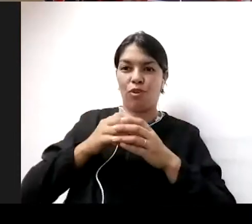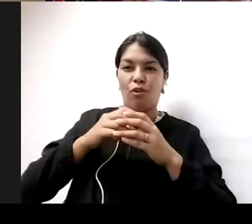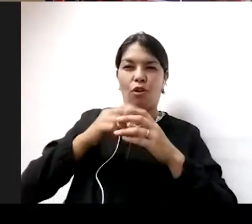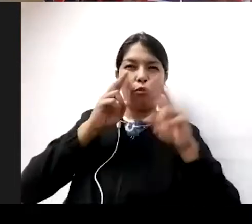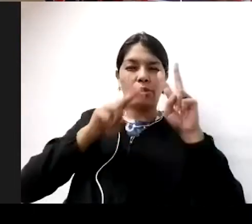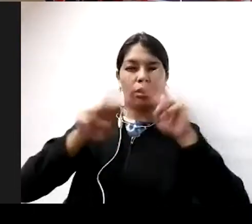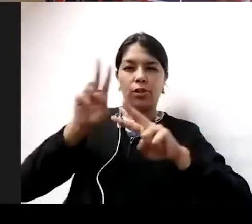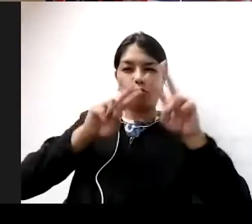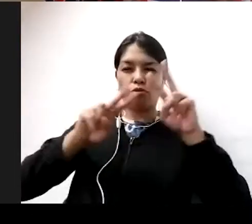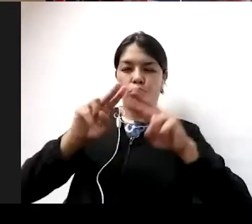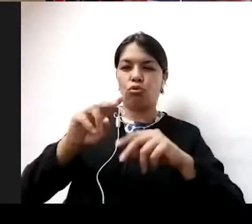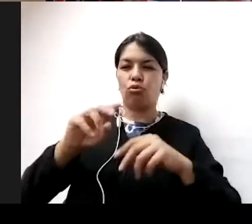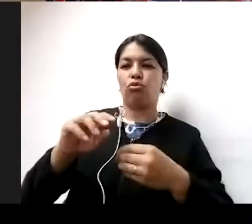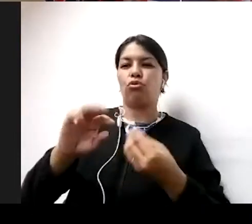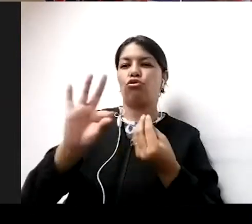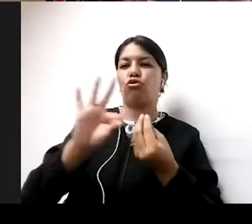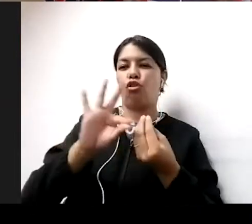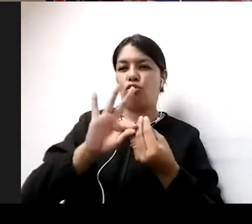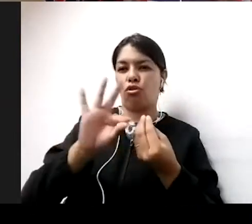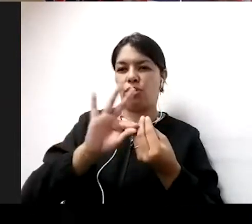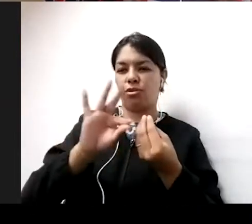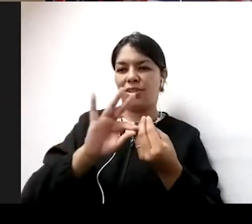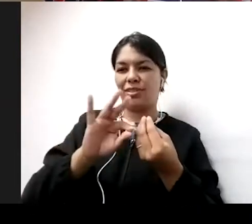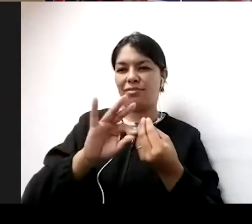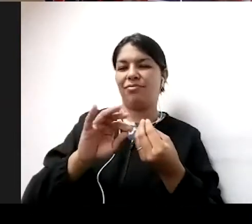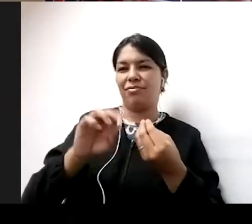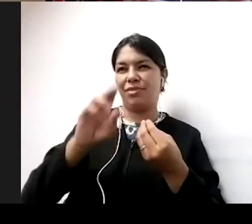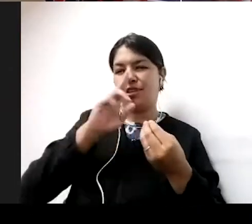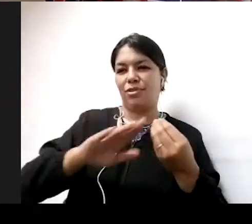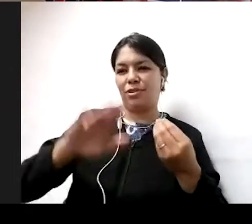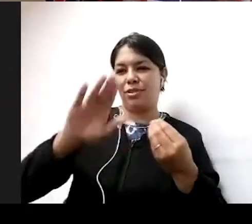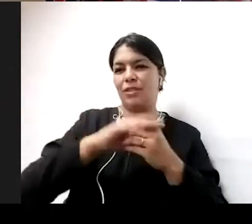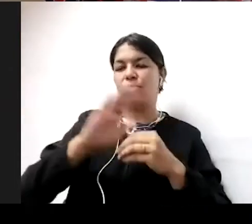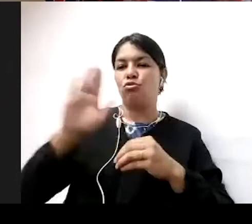desde el Viceministerio de Justicia.